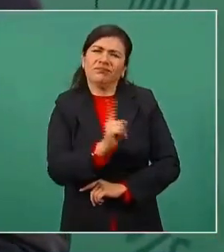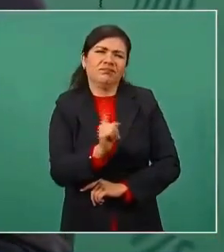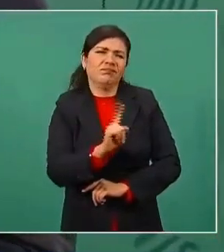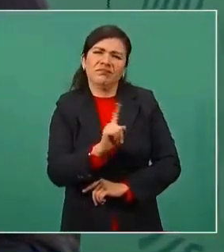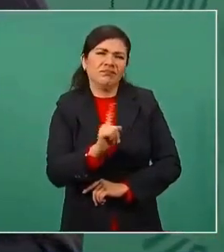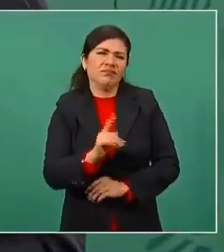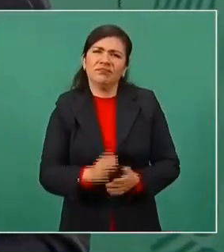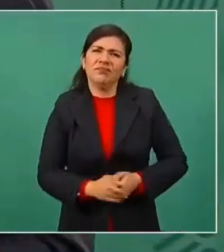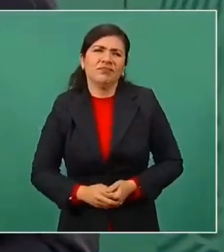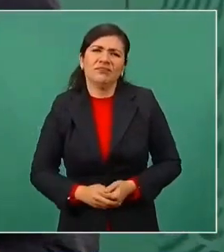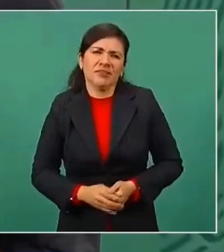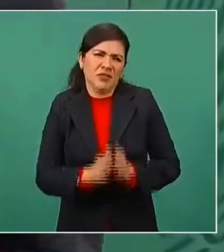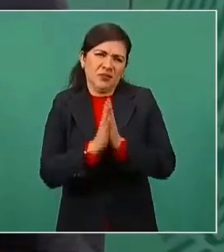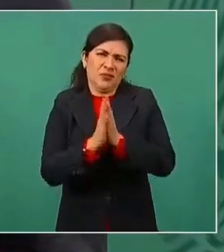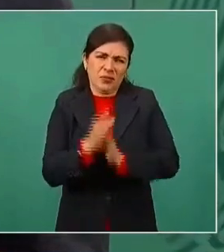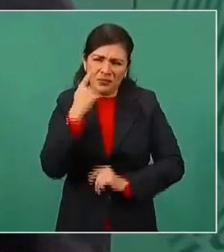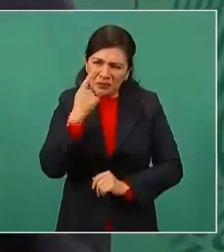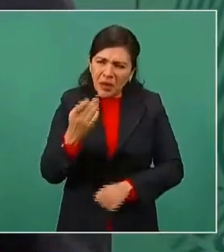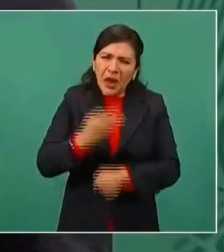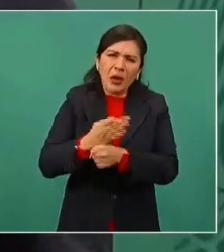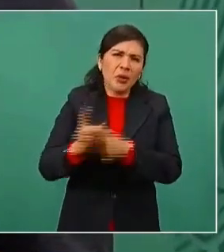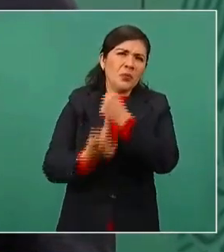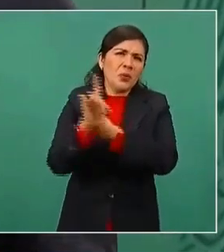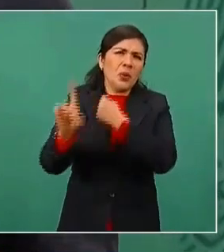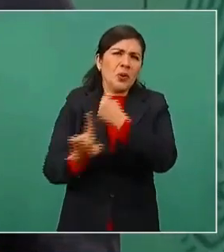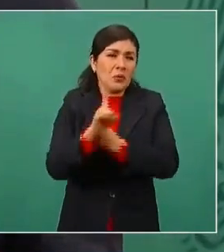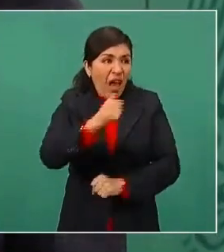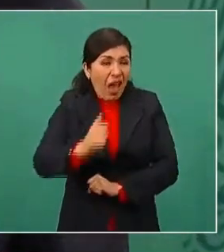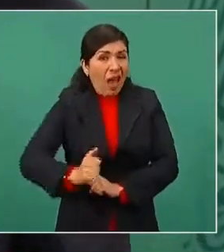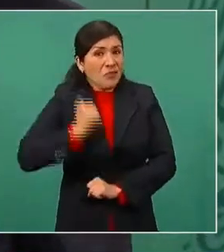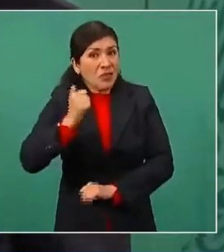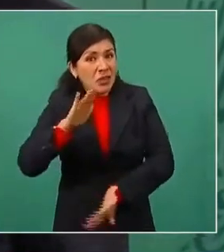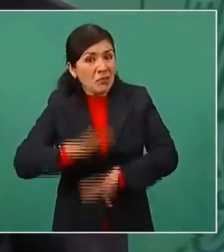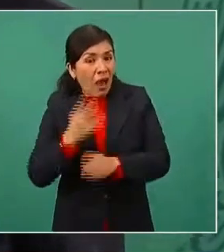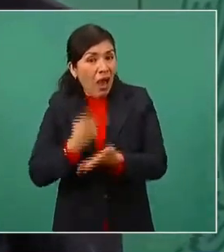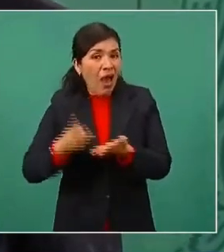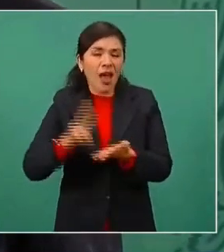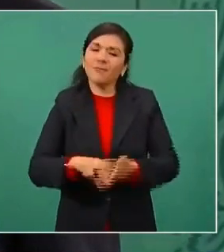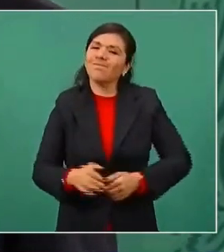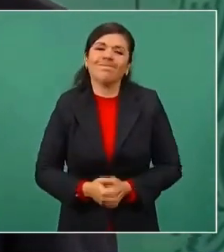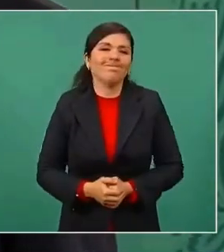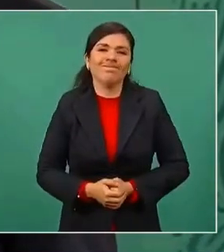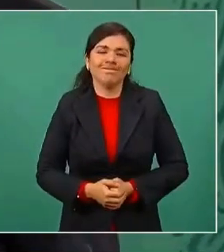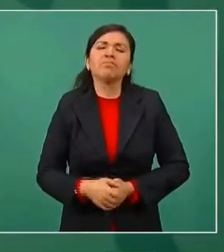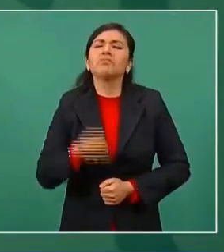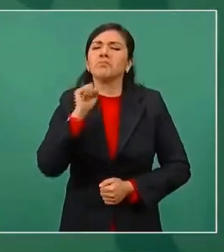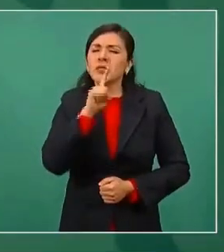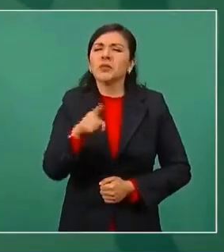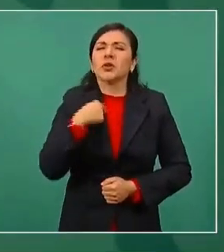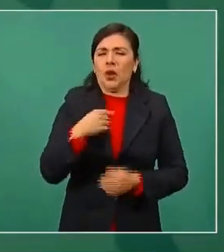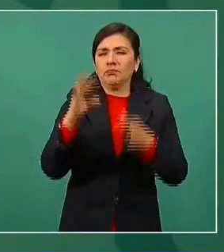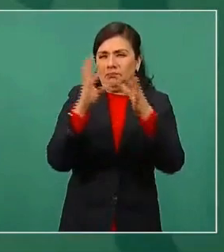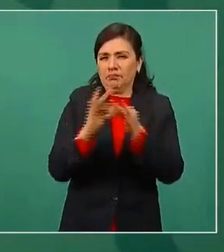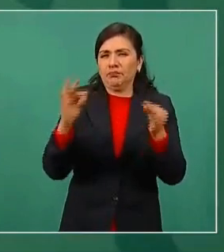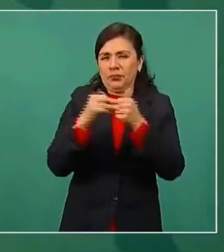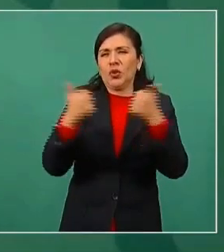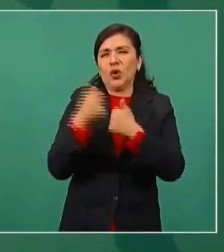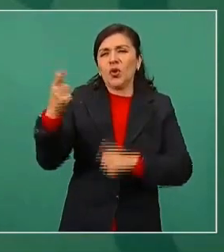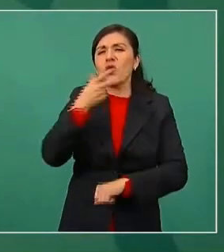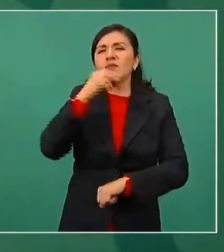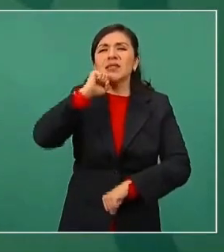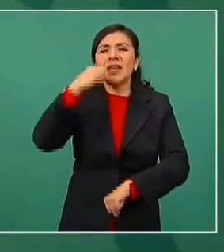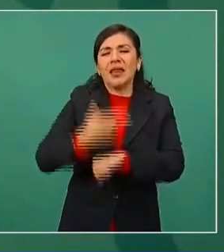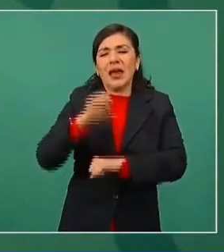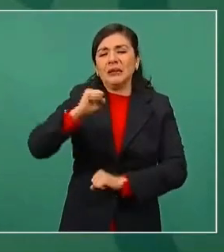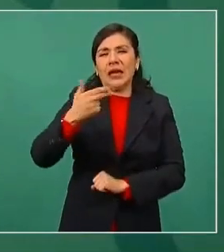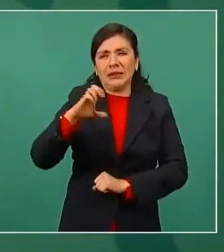¿sí?, de la circunstancia. Una de las cosas que yo le comentaba al secretario de Hacienda que vamos a hacer es que